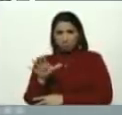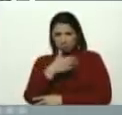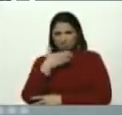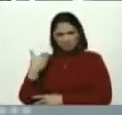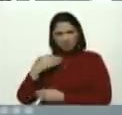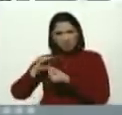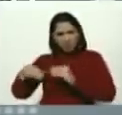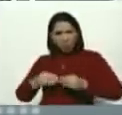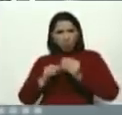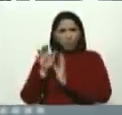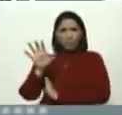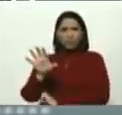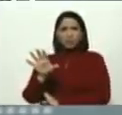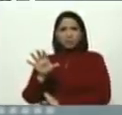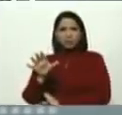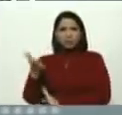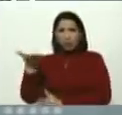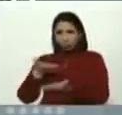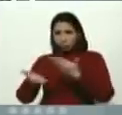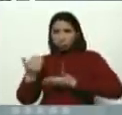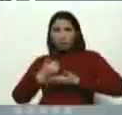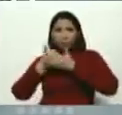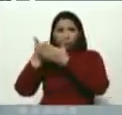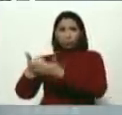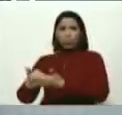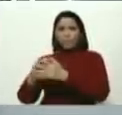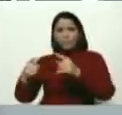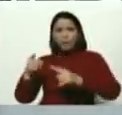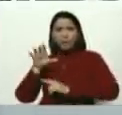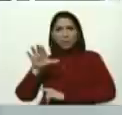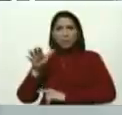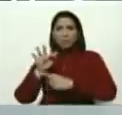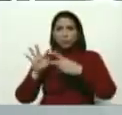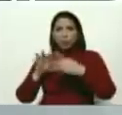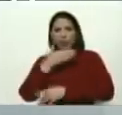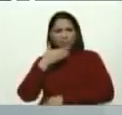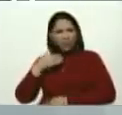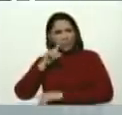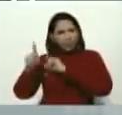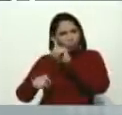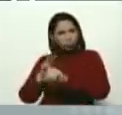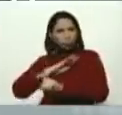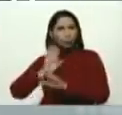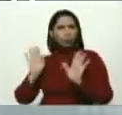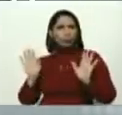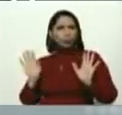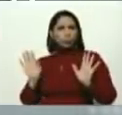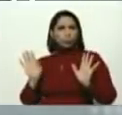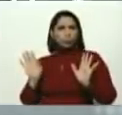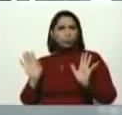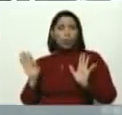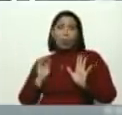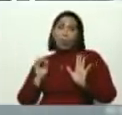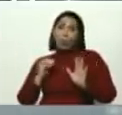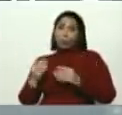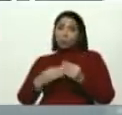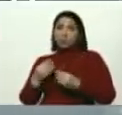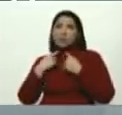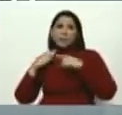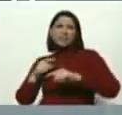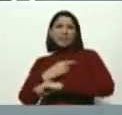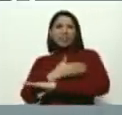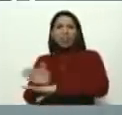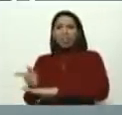al país, colaboró para que el país funcionara mejor, pregunto yo. O lo que hicieron fue perder el